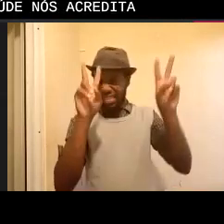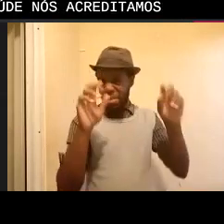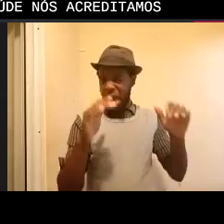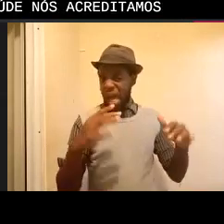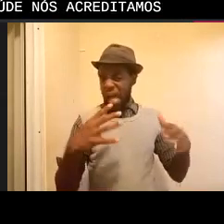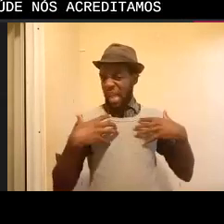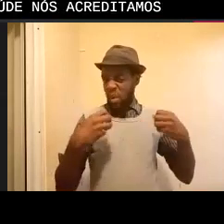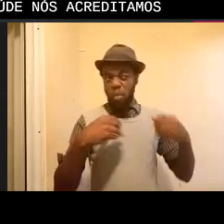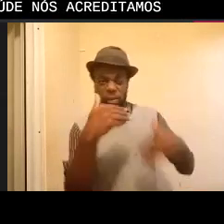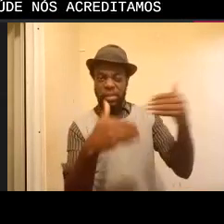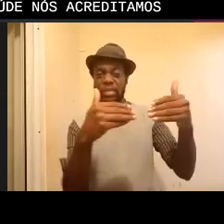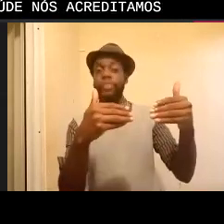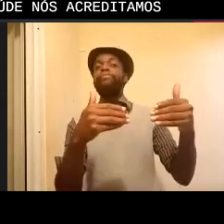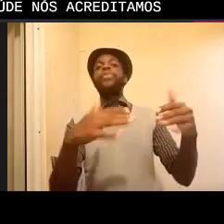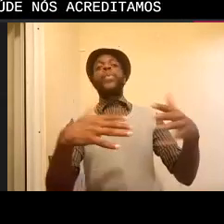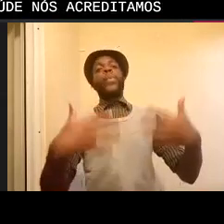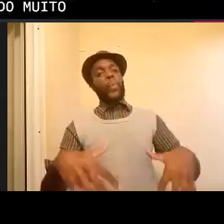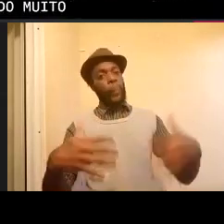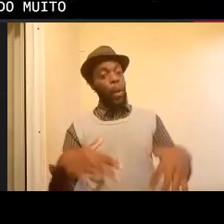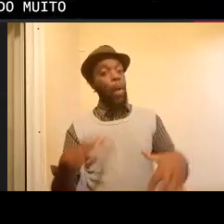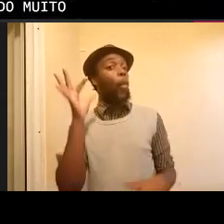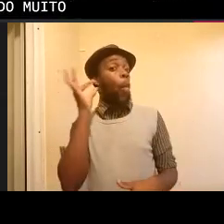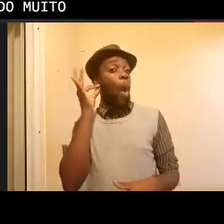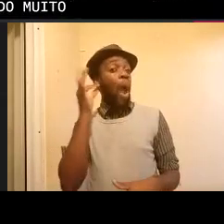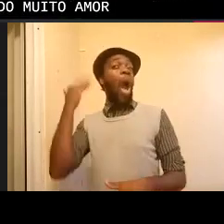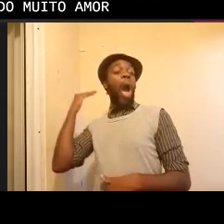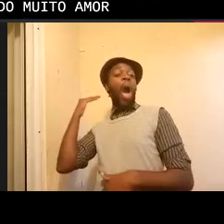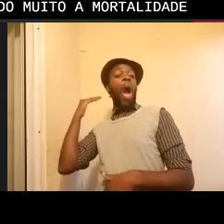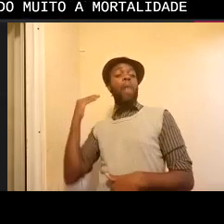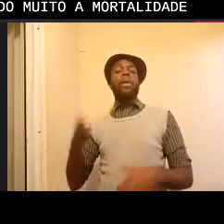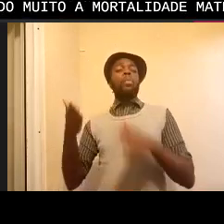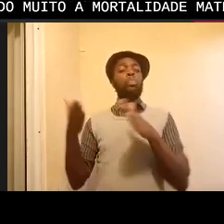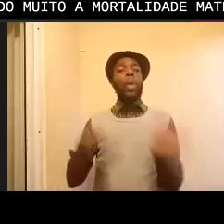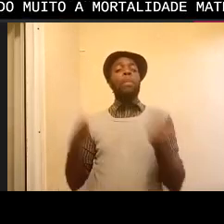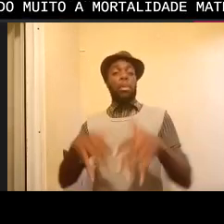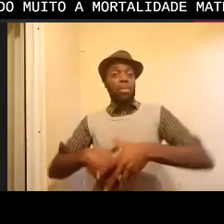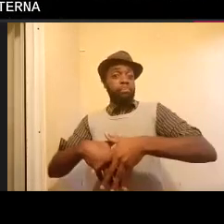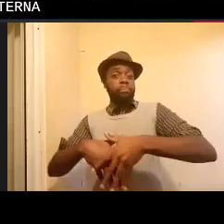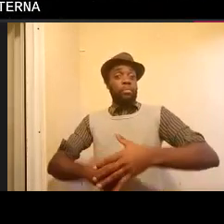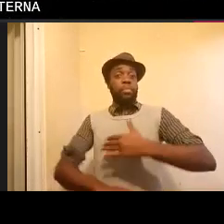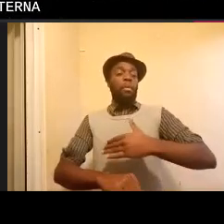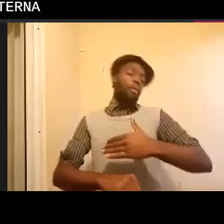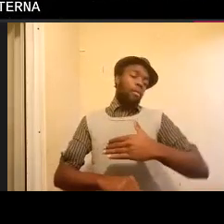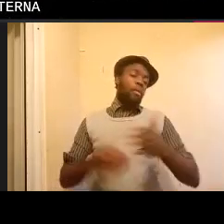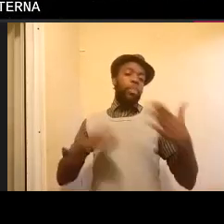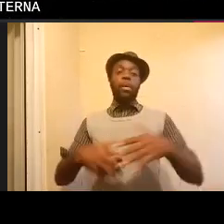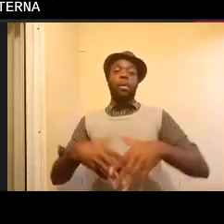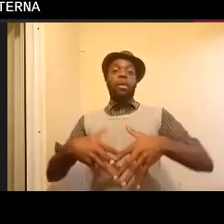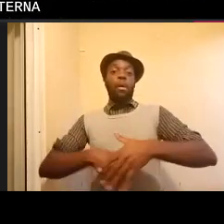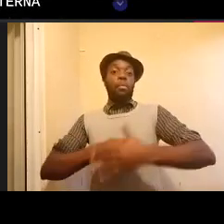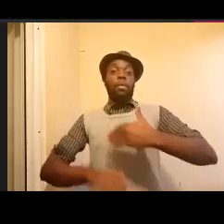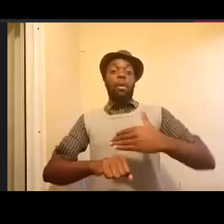reducido muchísimo la mortalidad materna. Sin embargo, hemos visto cómo se